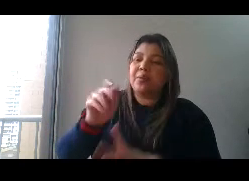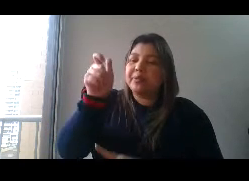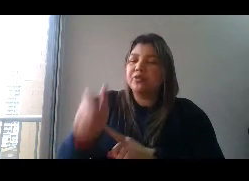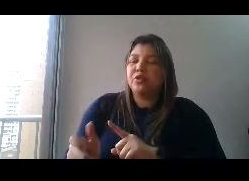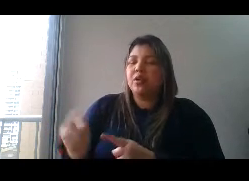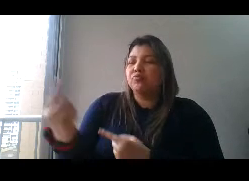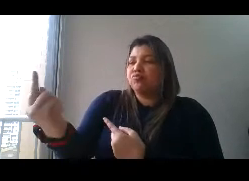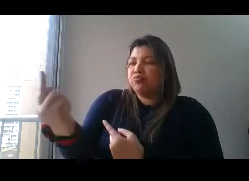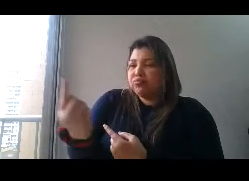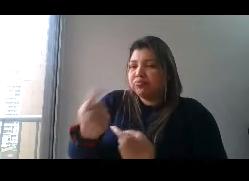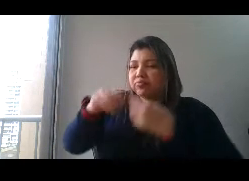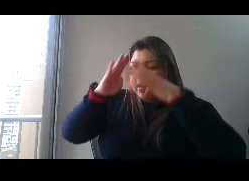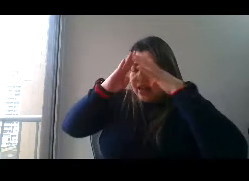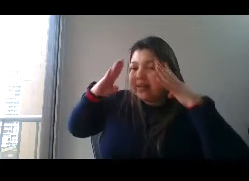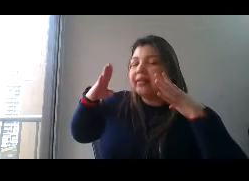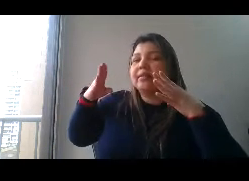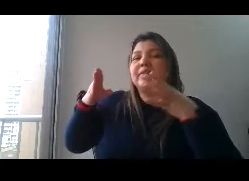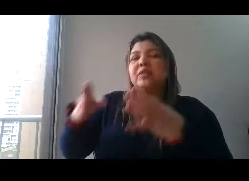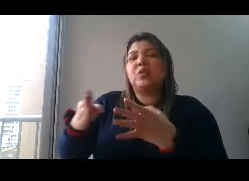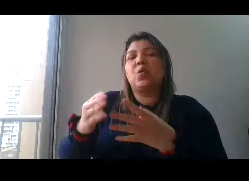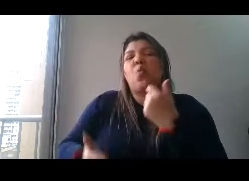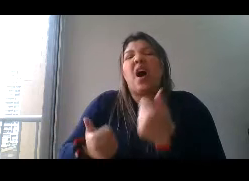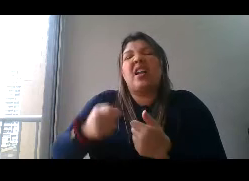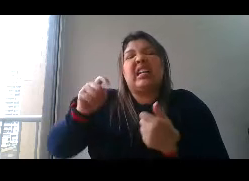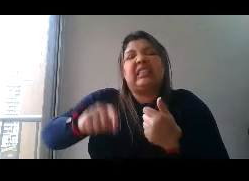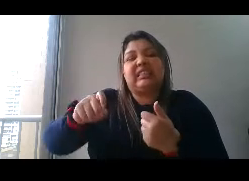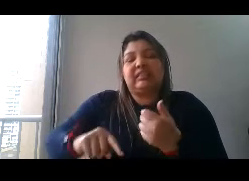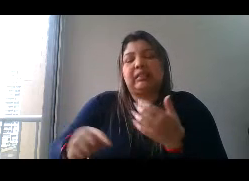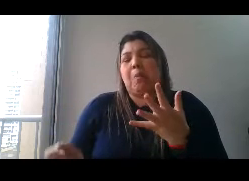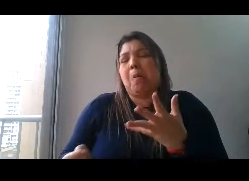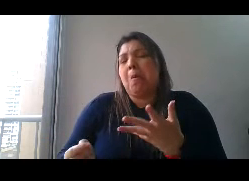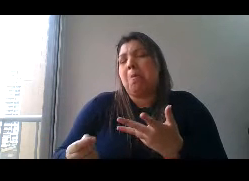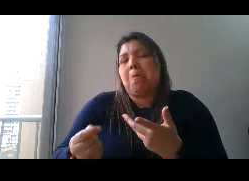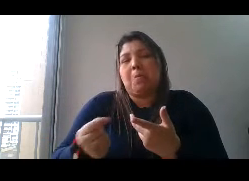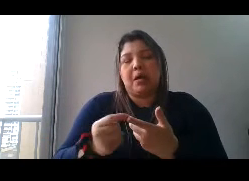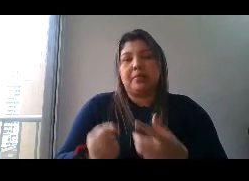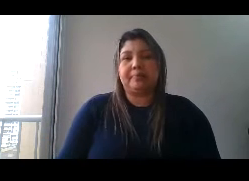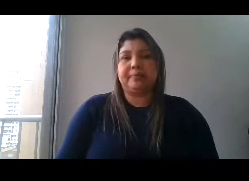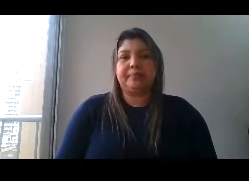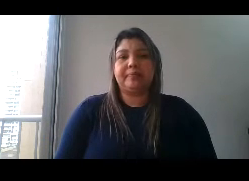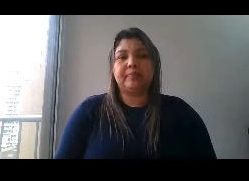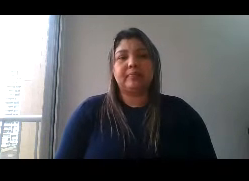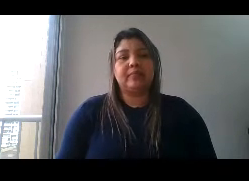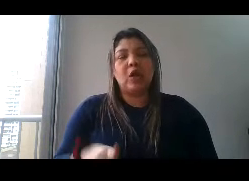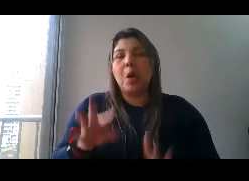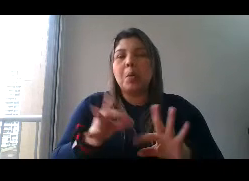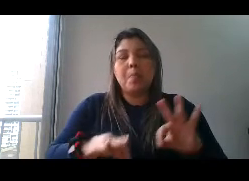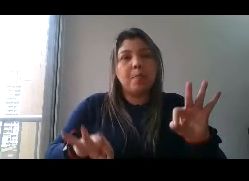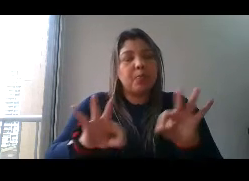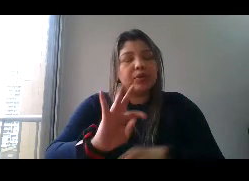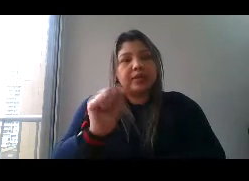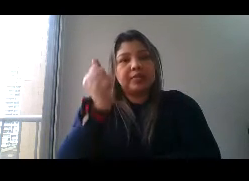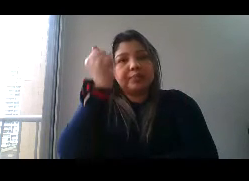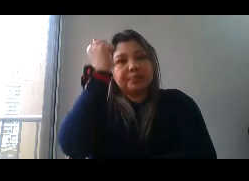los servicios que demanda? ¿Cierto? Principalmente pensando en que la atención,